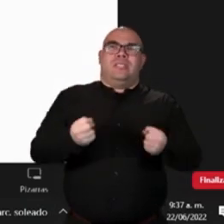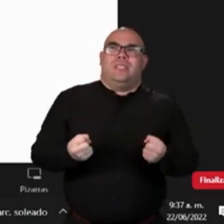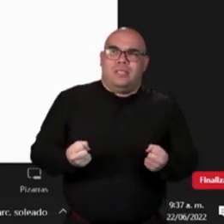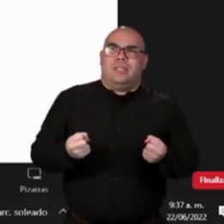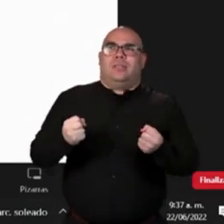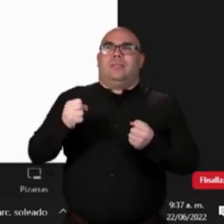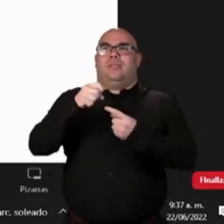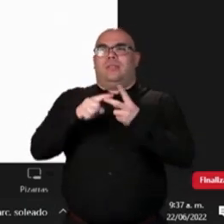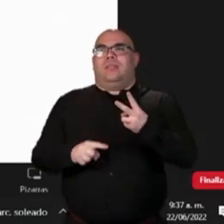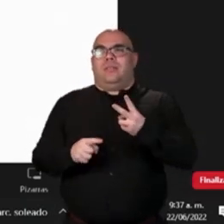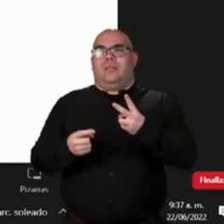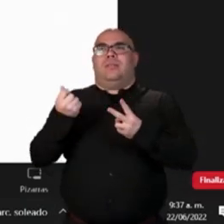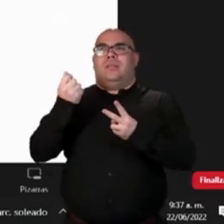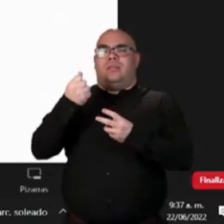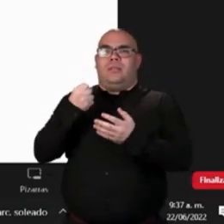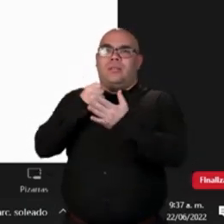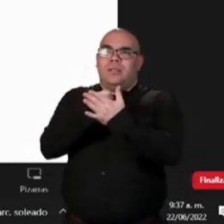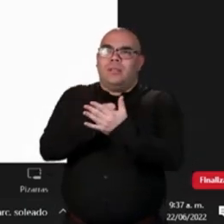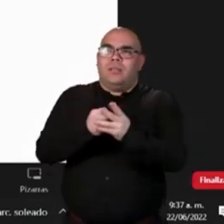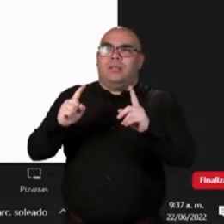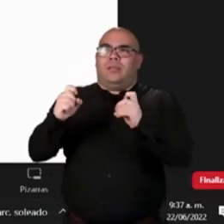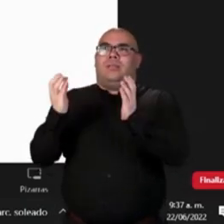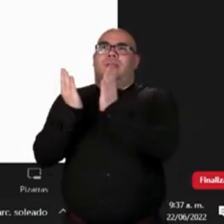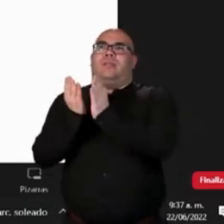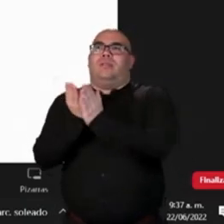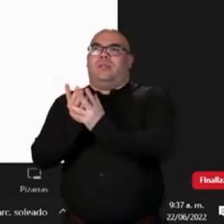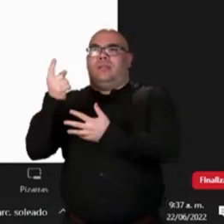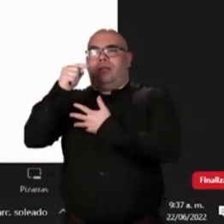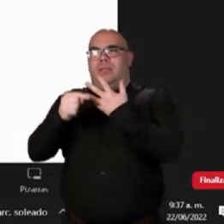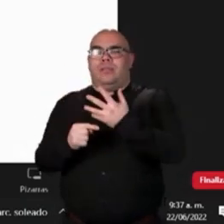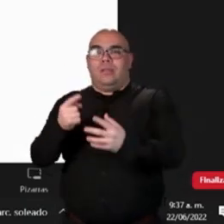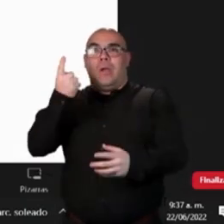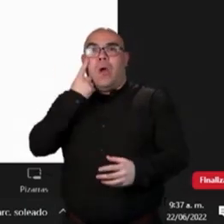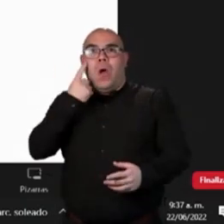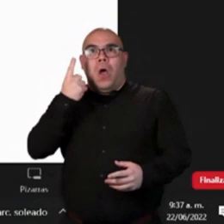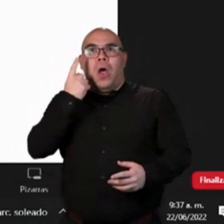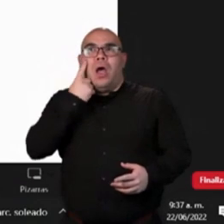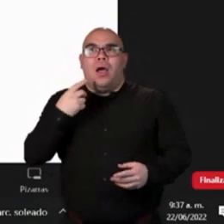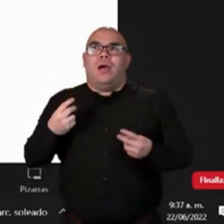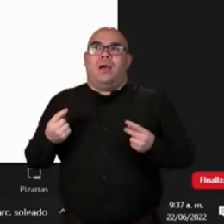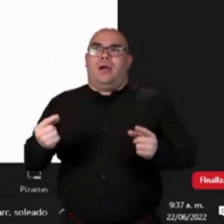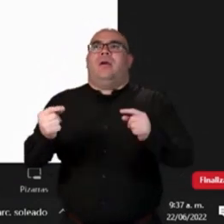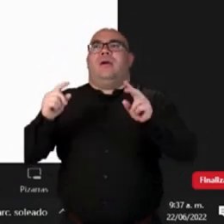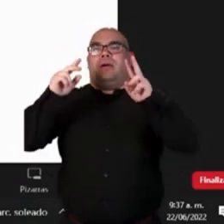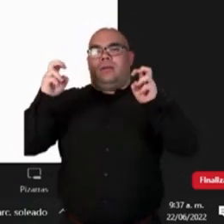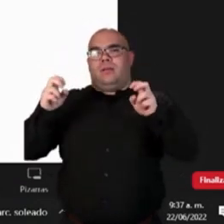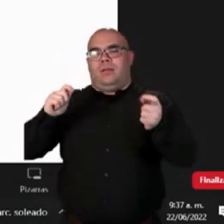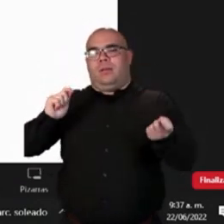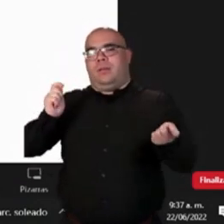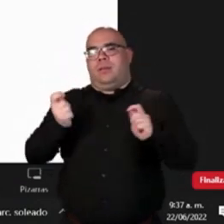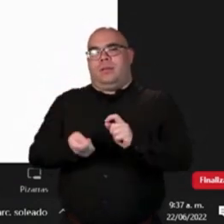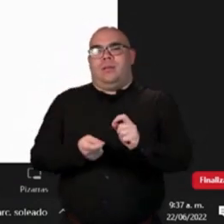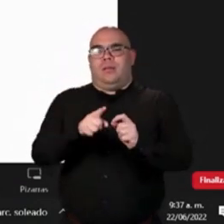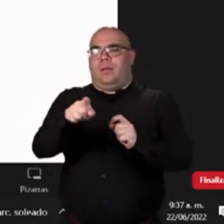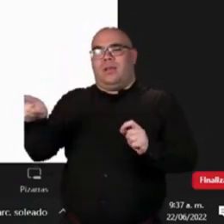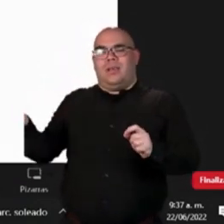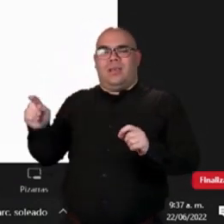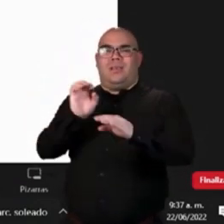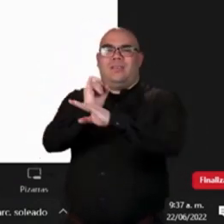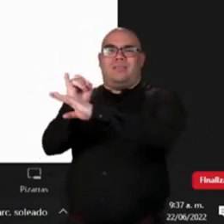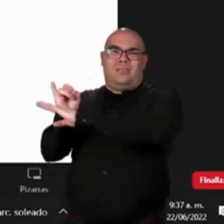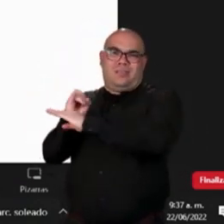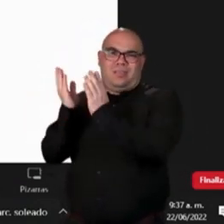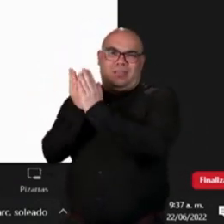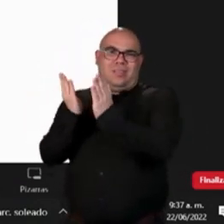más presión financiera para los temas educativos. Entonces, todo esto implica una serie de cambios también para las instituciones educativas. Y